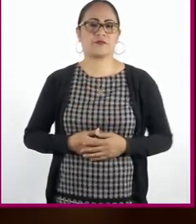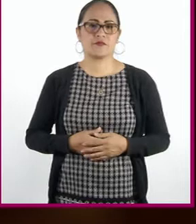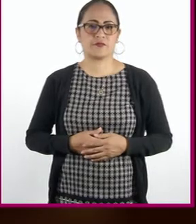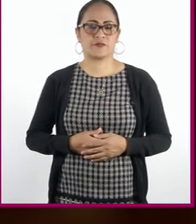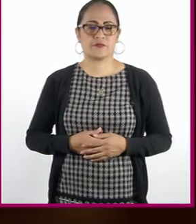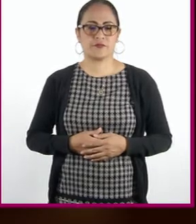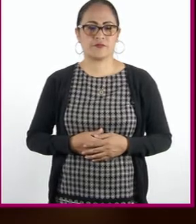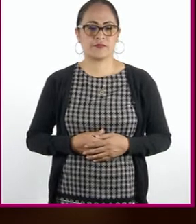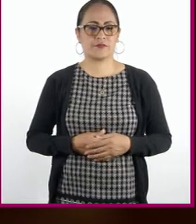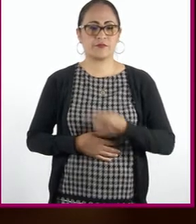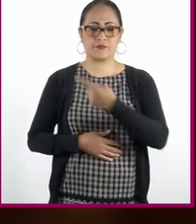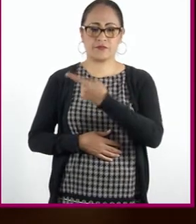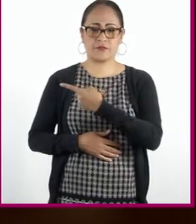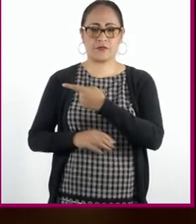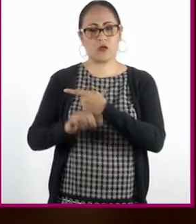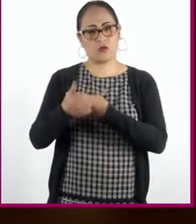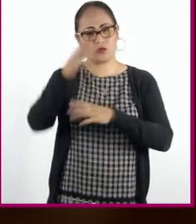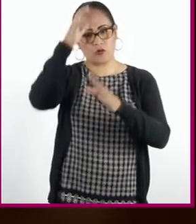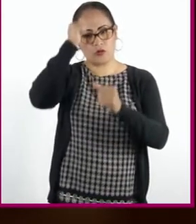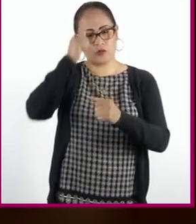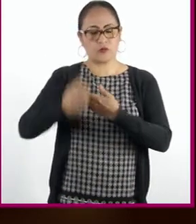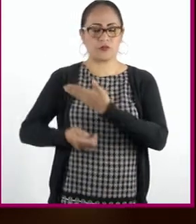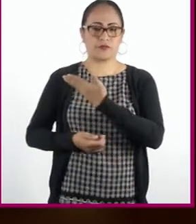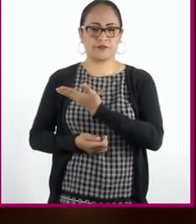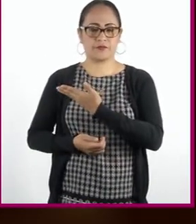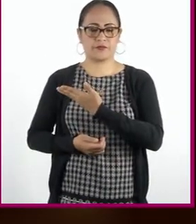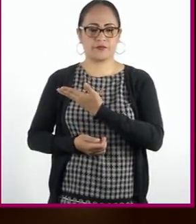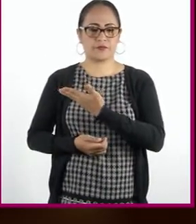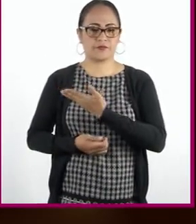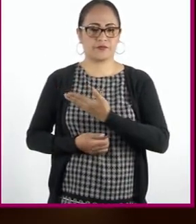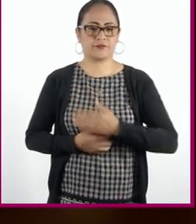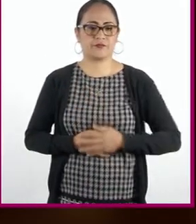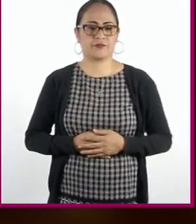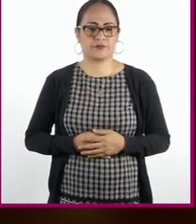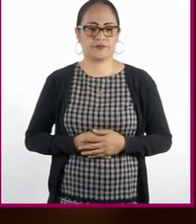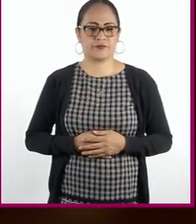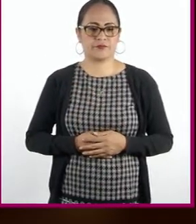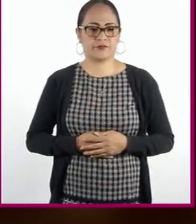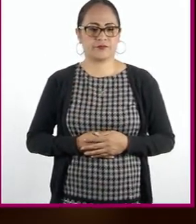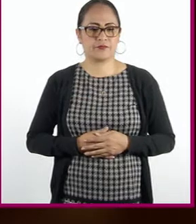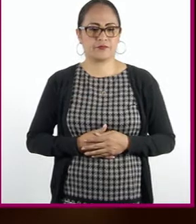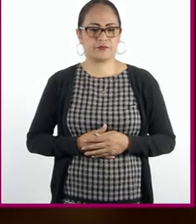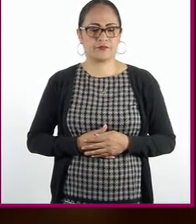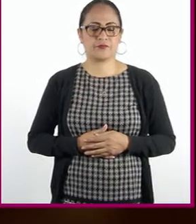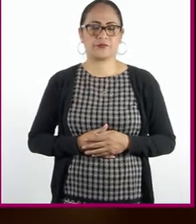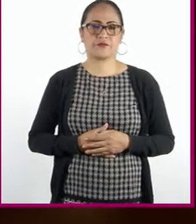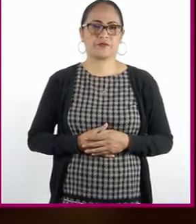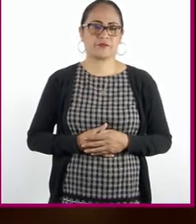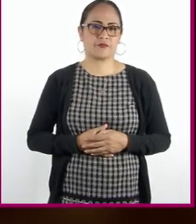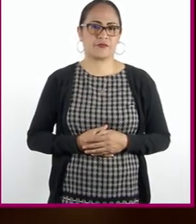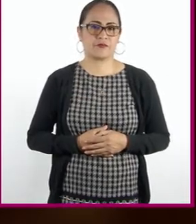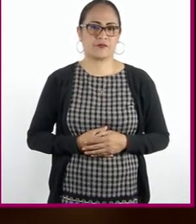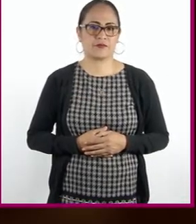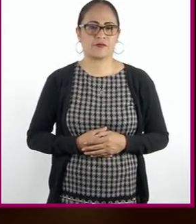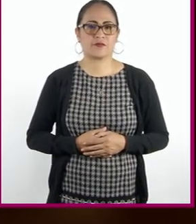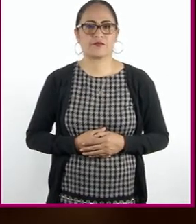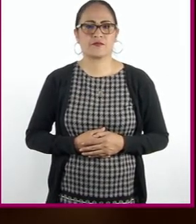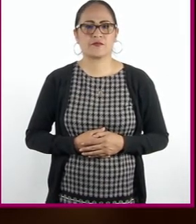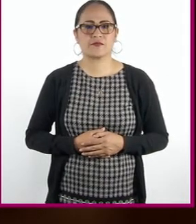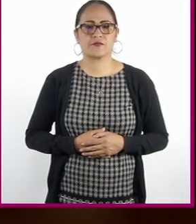Niña, la Convención Internacional sobre la Protección de los Derechos de todos los trabajadores y trabajadoras migratorios y de sus